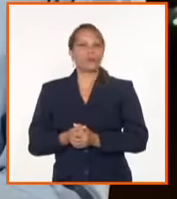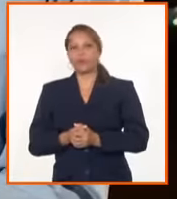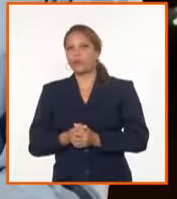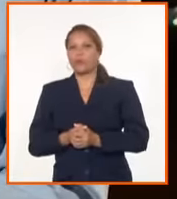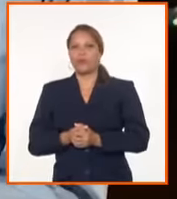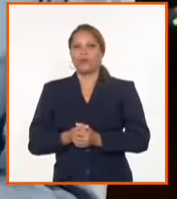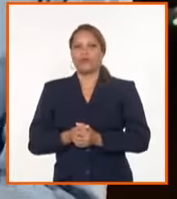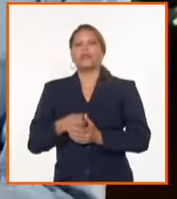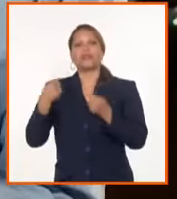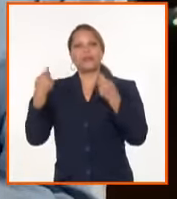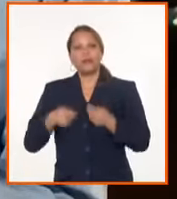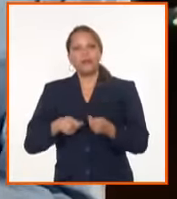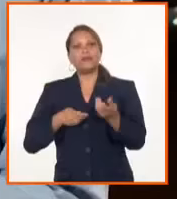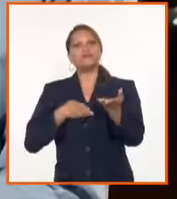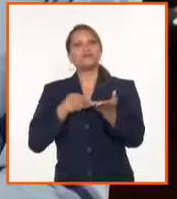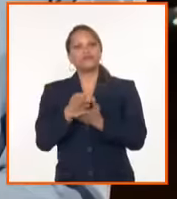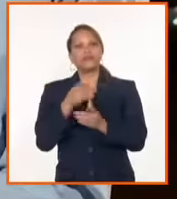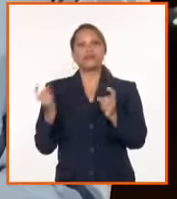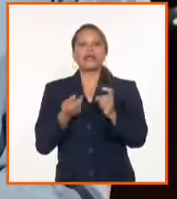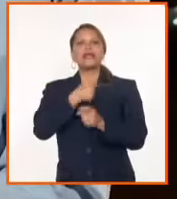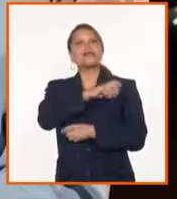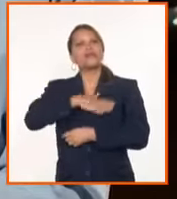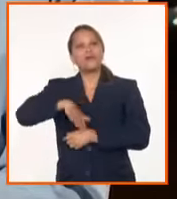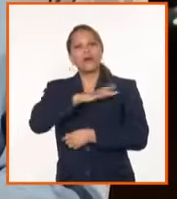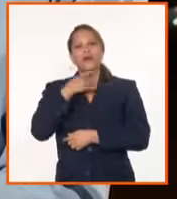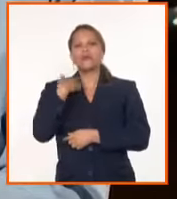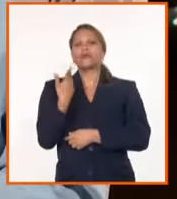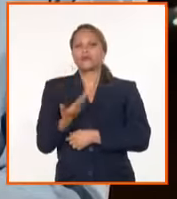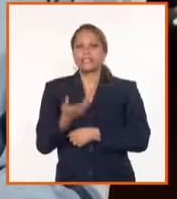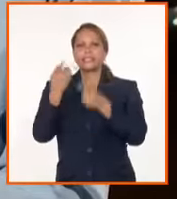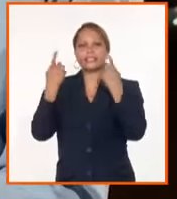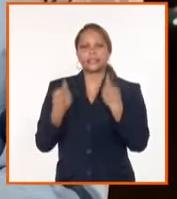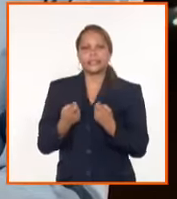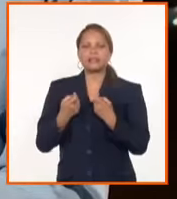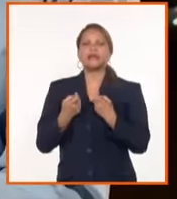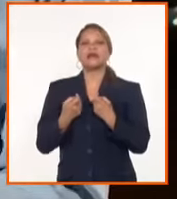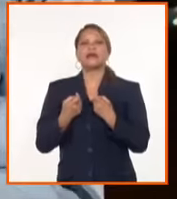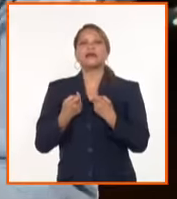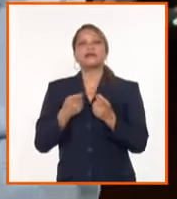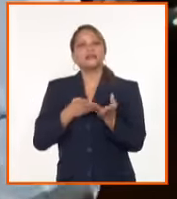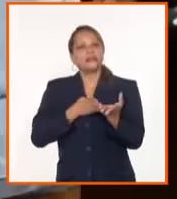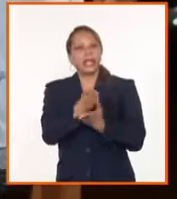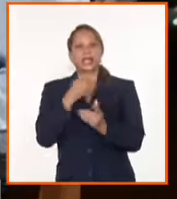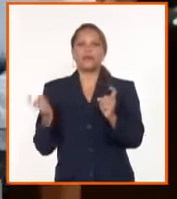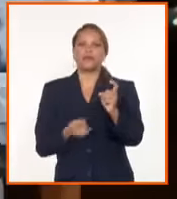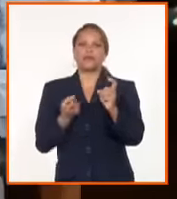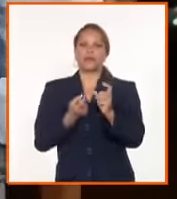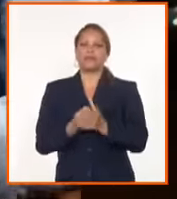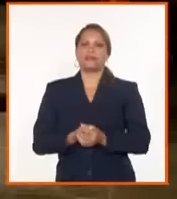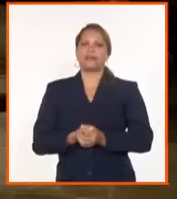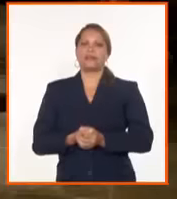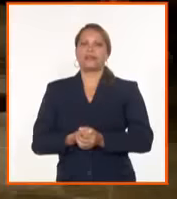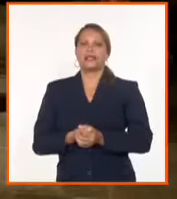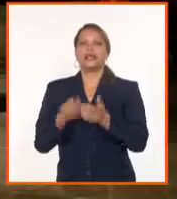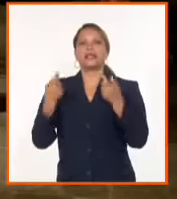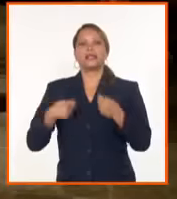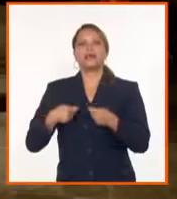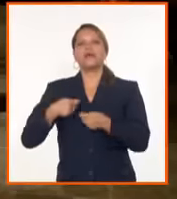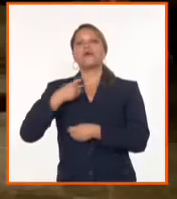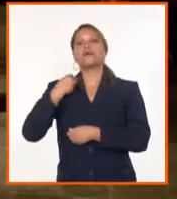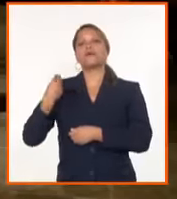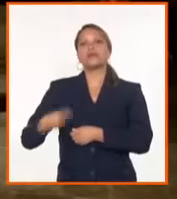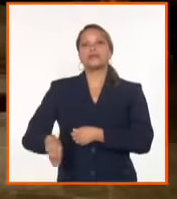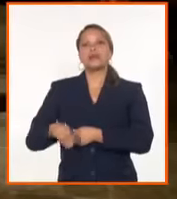posible para nuestro país, que este pueblo lo merece como nadie. tenemos que aprovechar las posibilidades que tenemos como Estado socialista